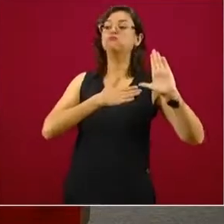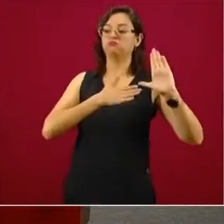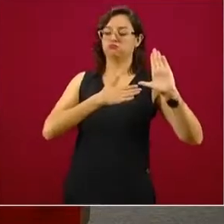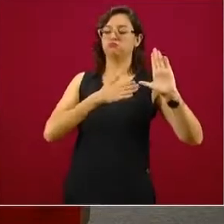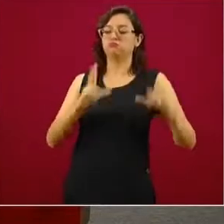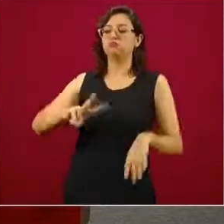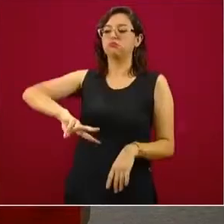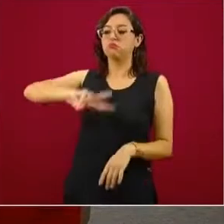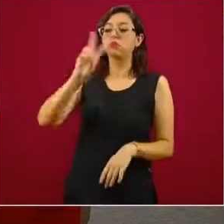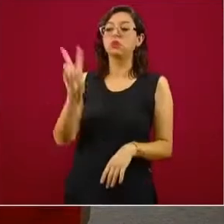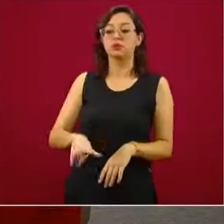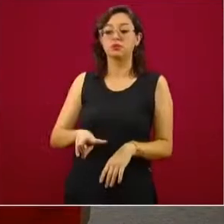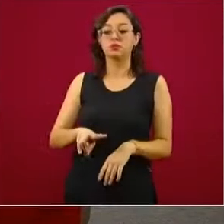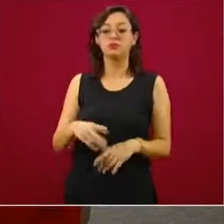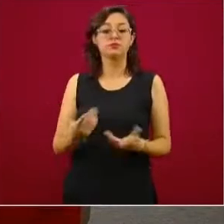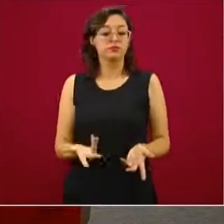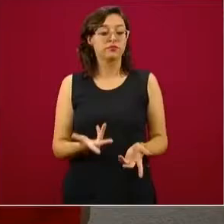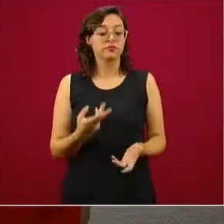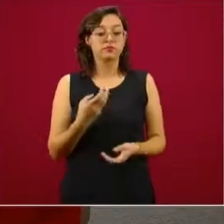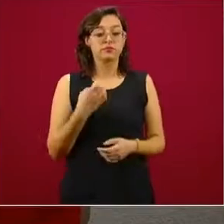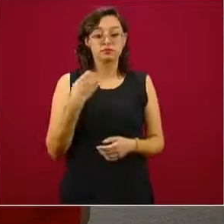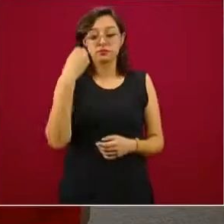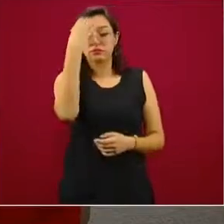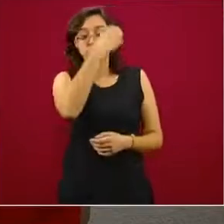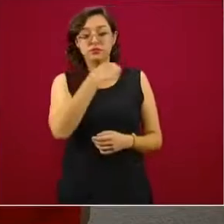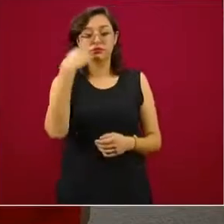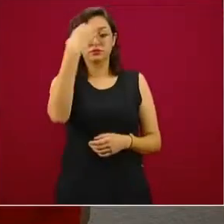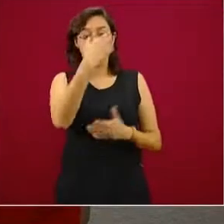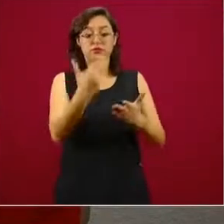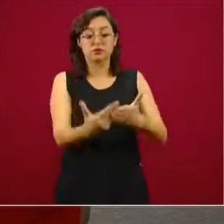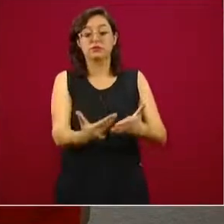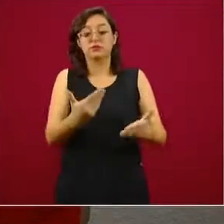se pueda enviar la evaluación, se está